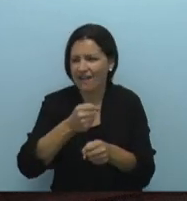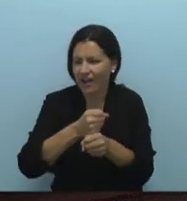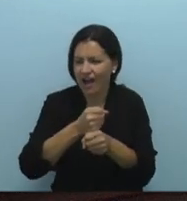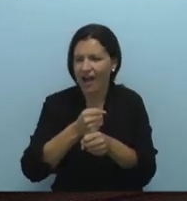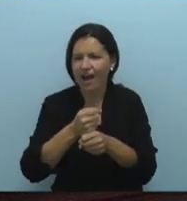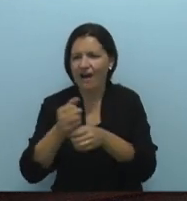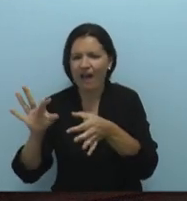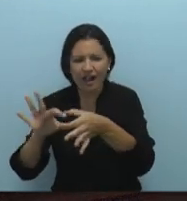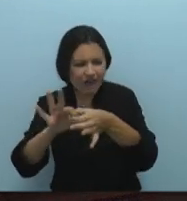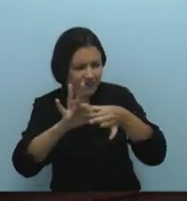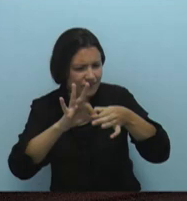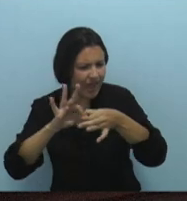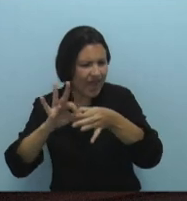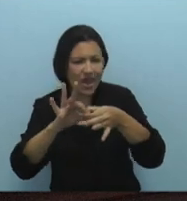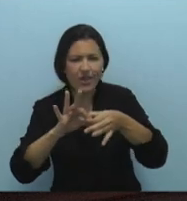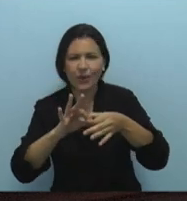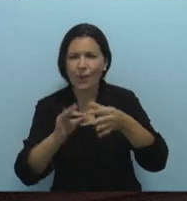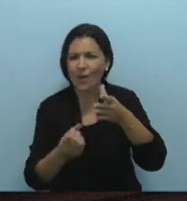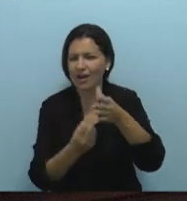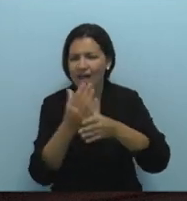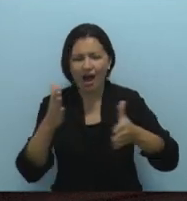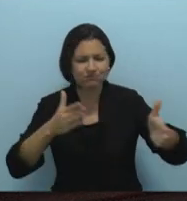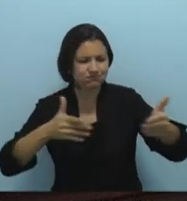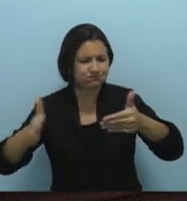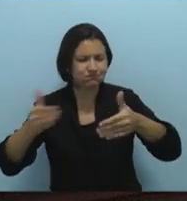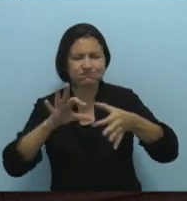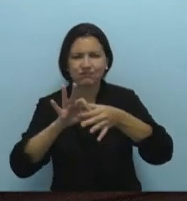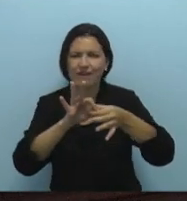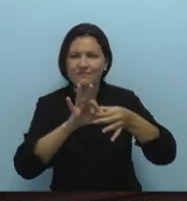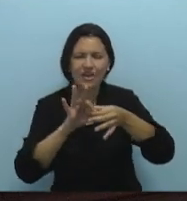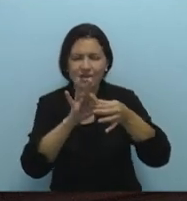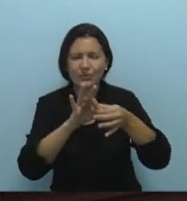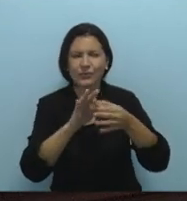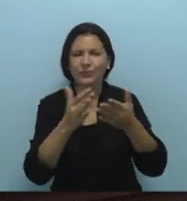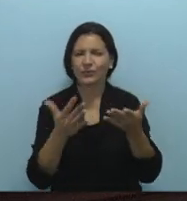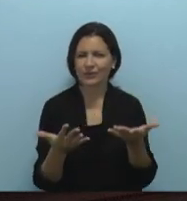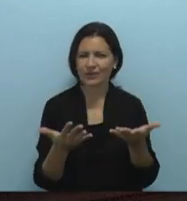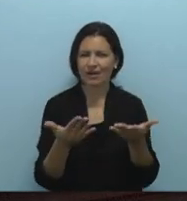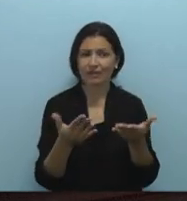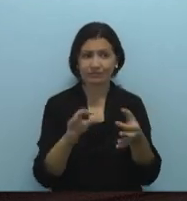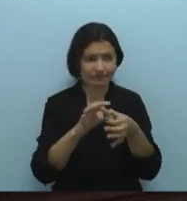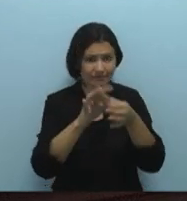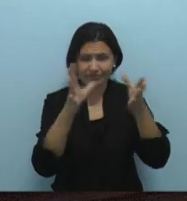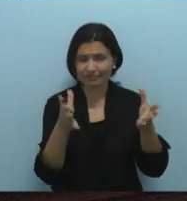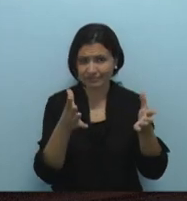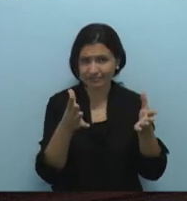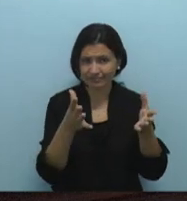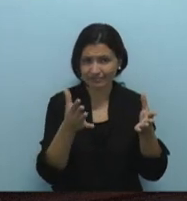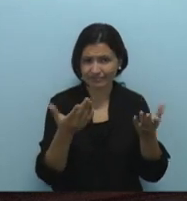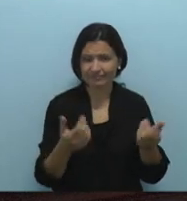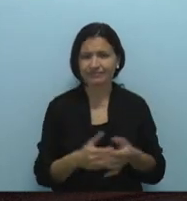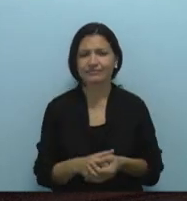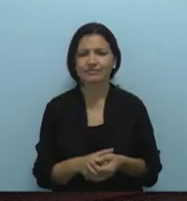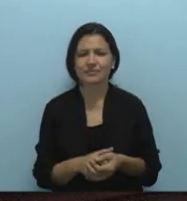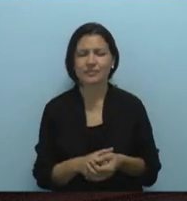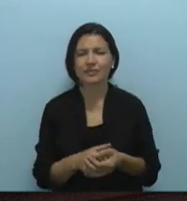eso se trata la democracia, de poder estar pensando en que cuando trabajamos juntos, el